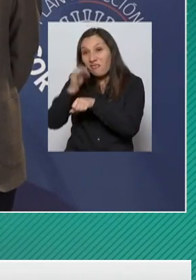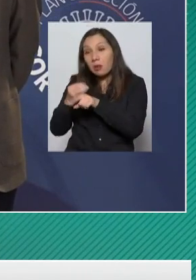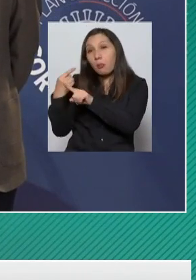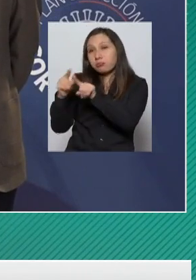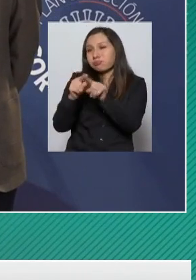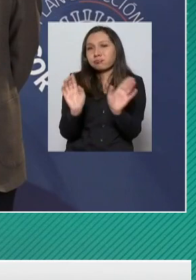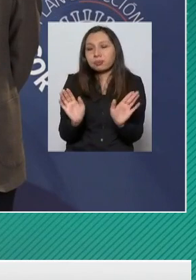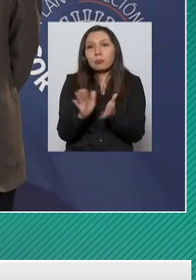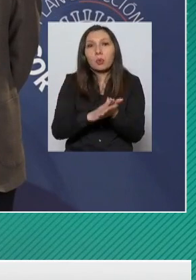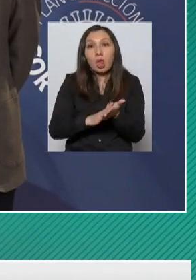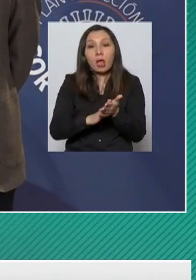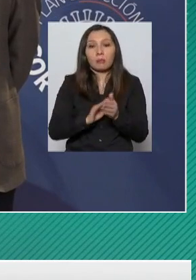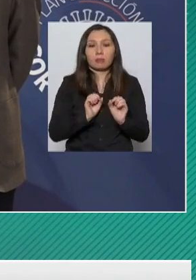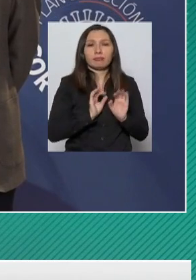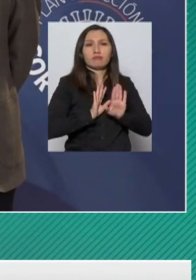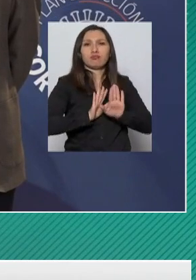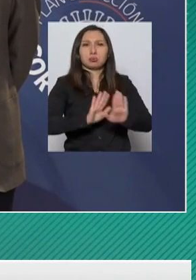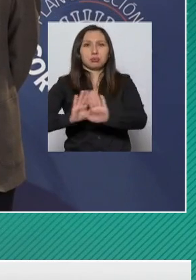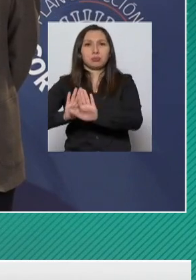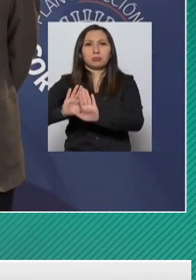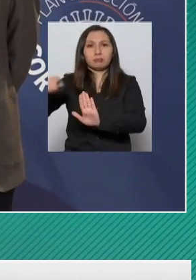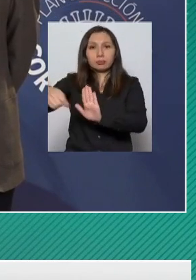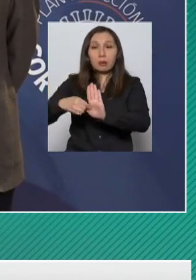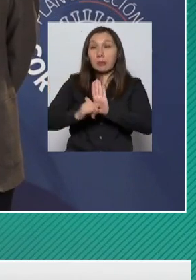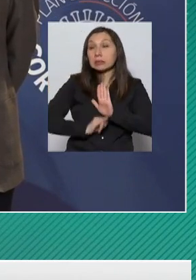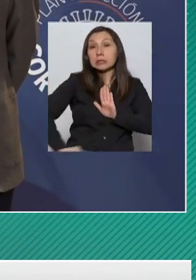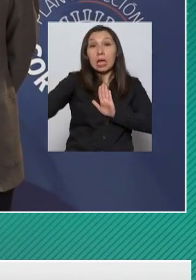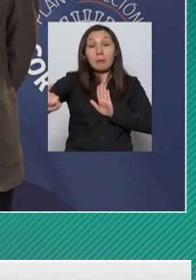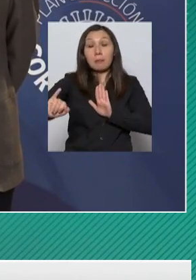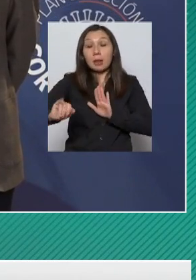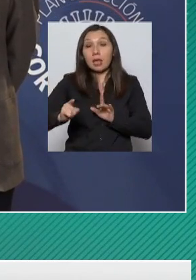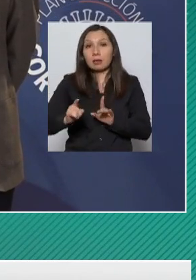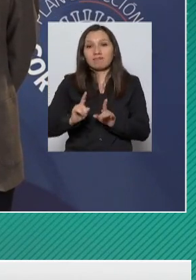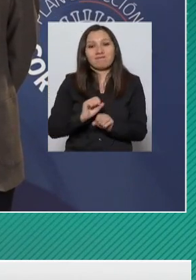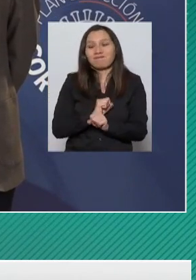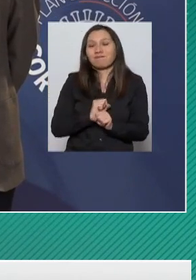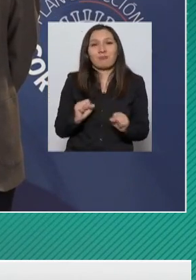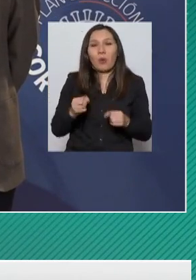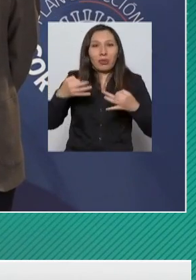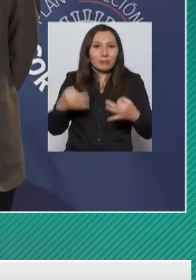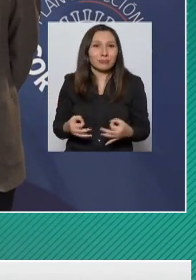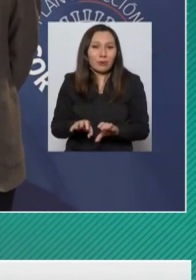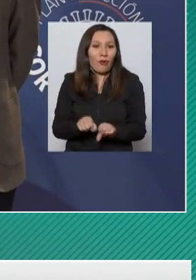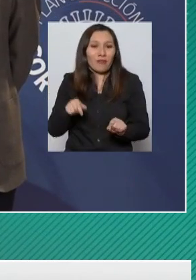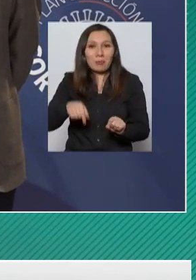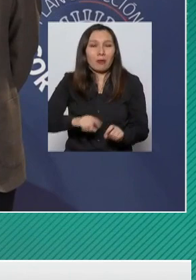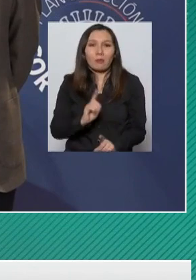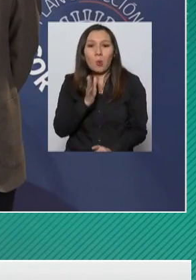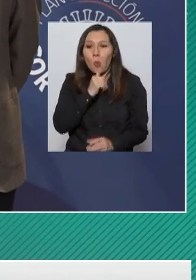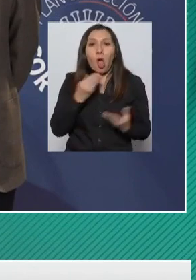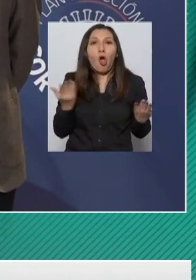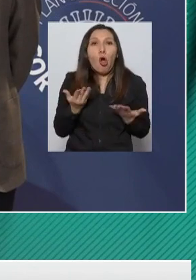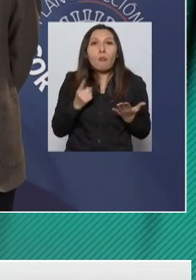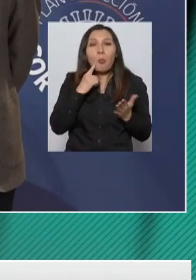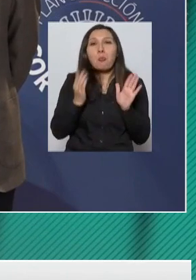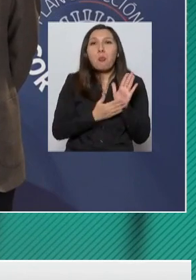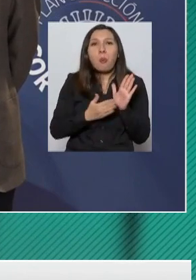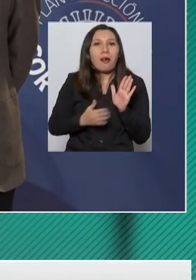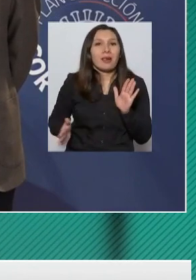que la inmunidad que produce es para siempre no se puede afirmar hoy no tenemos elementos